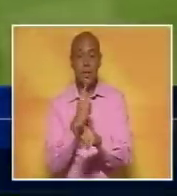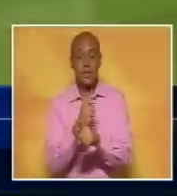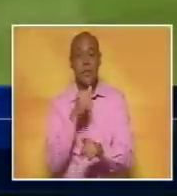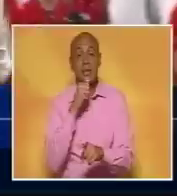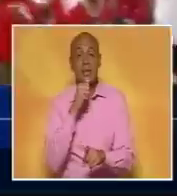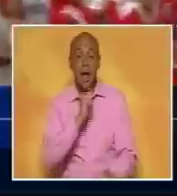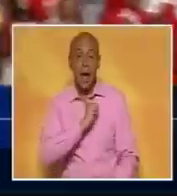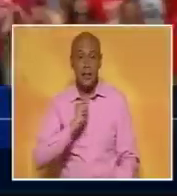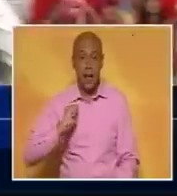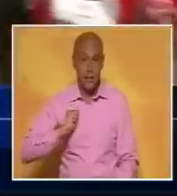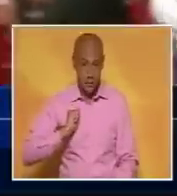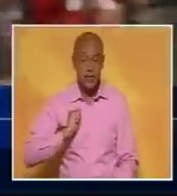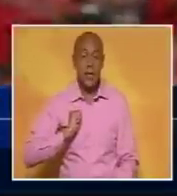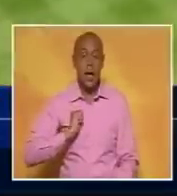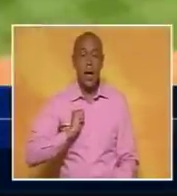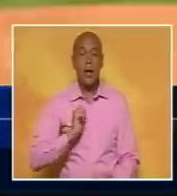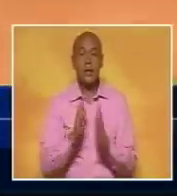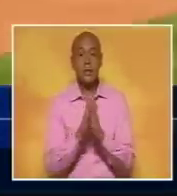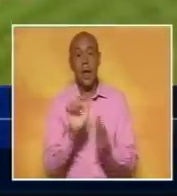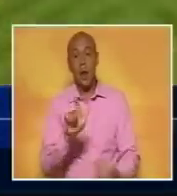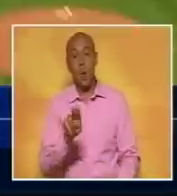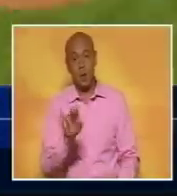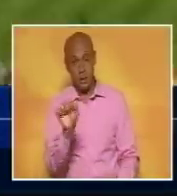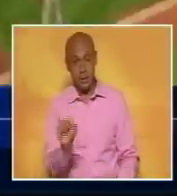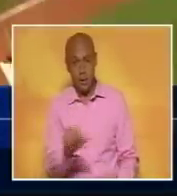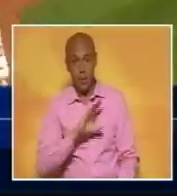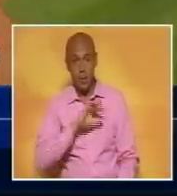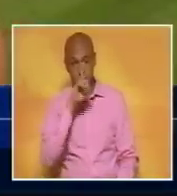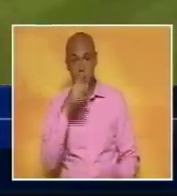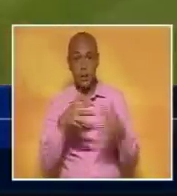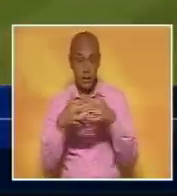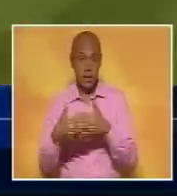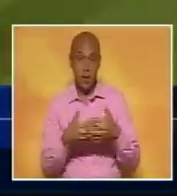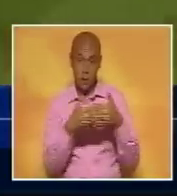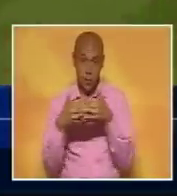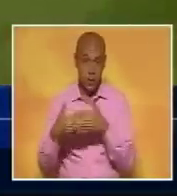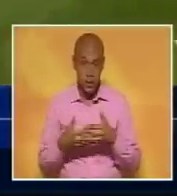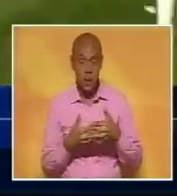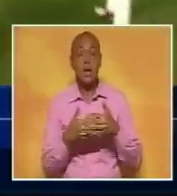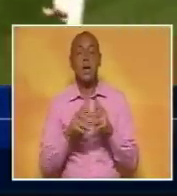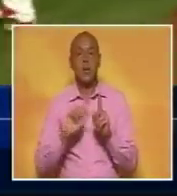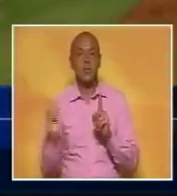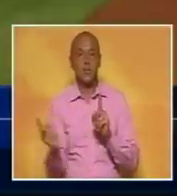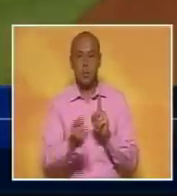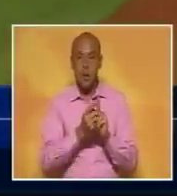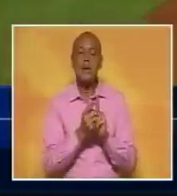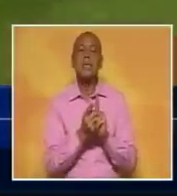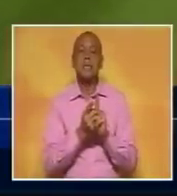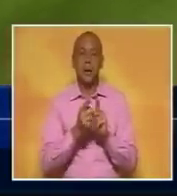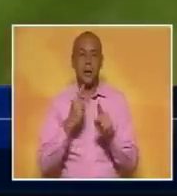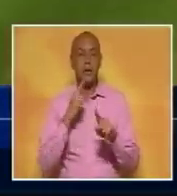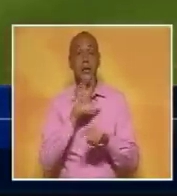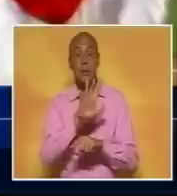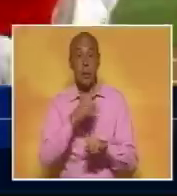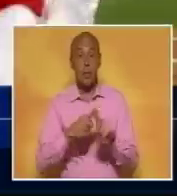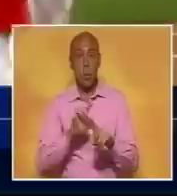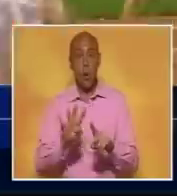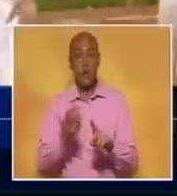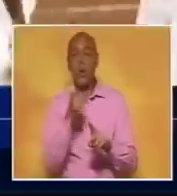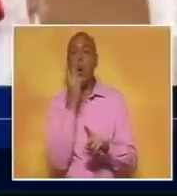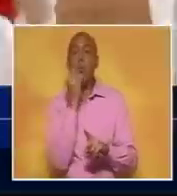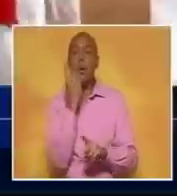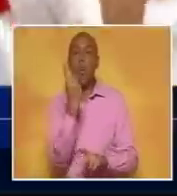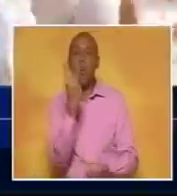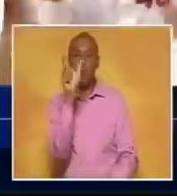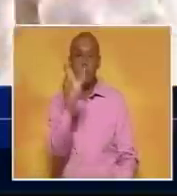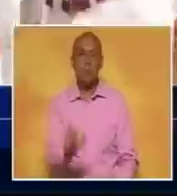de los Pájaros Rojos, 5 carreras por 4 en 10 episodios. Ronald Acuña Jr. bateó de 5-4 y Rafael Ortega falló en su único